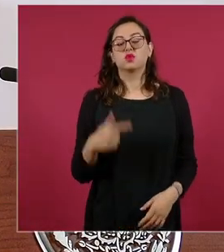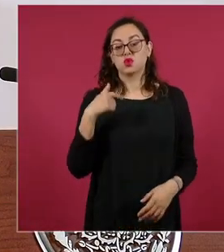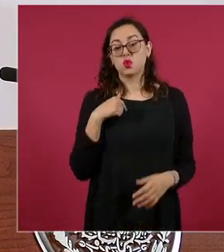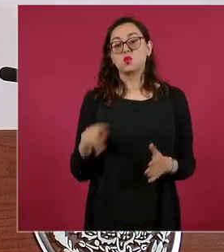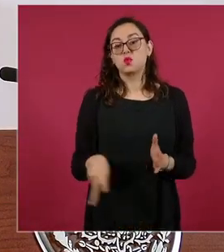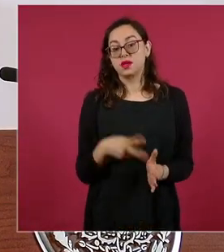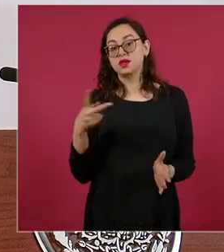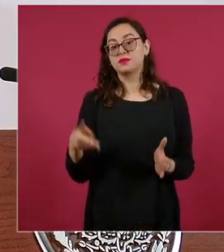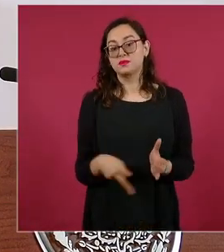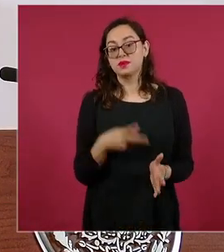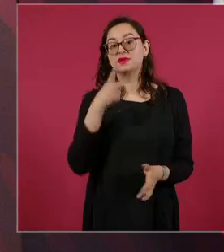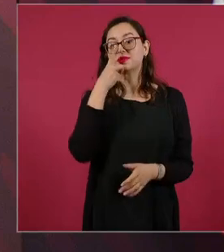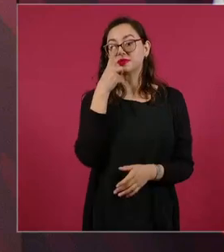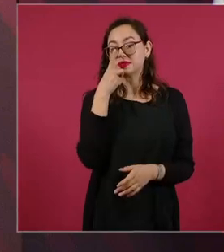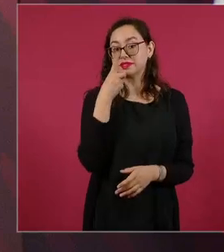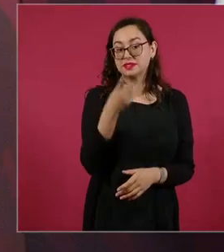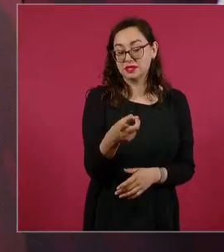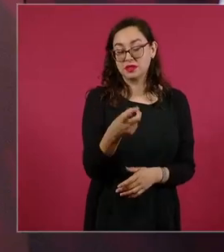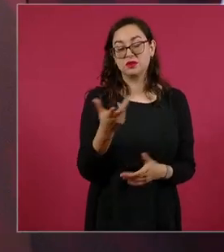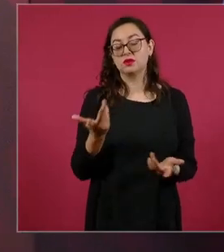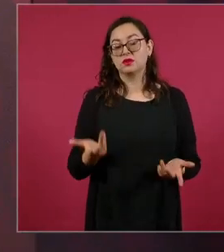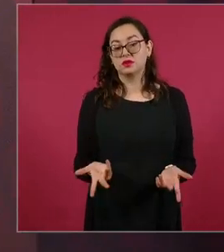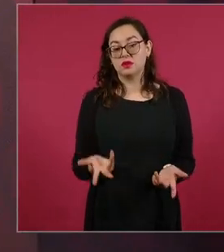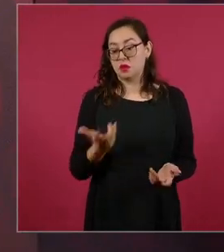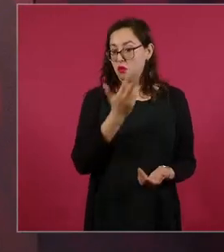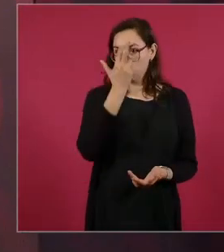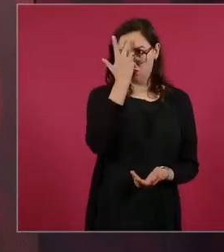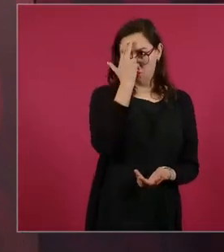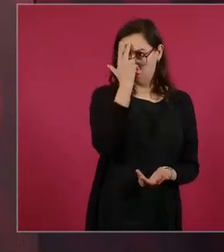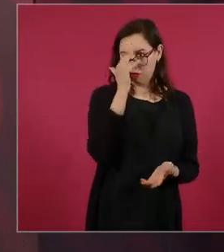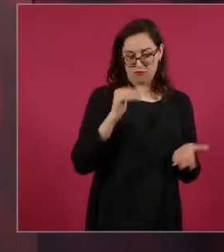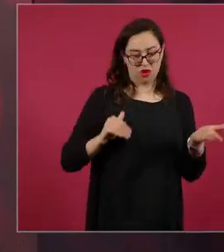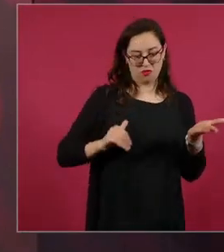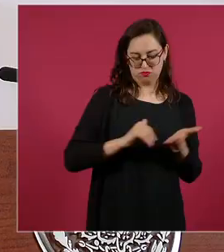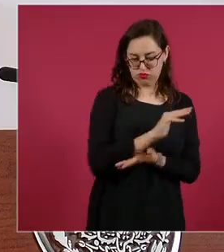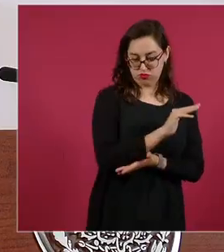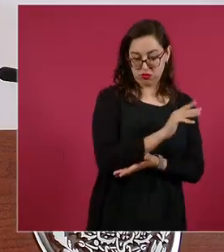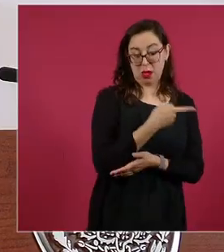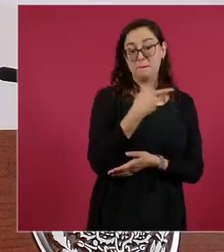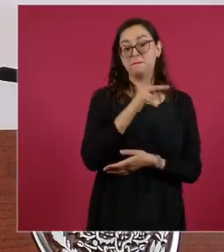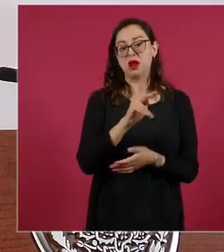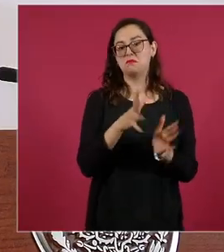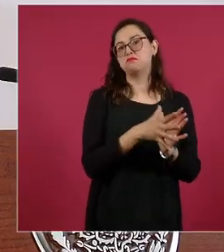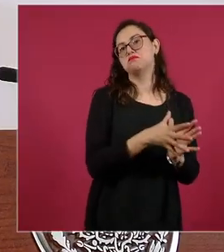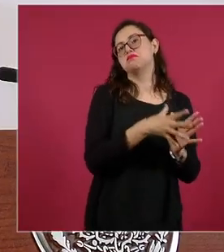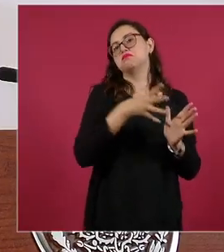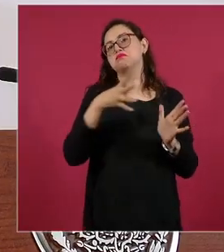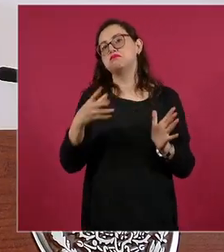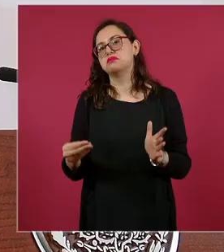don Daniel Gocío Villegas ya no está don Porfirio pero se quedó doña Porfirio